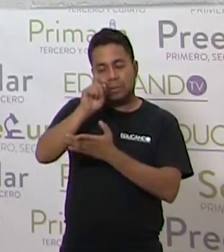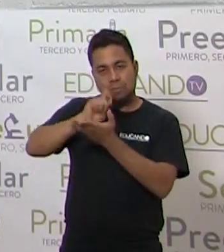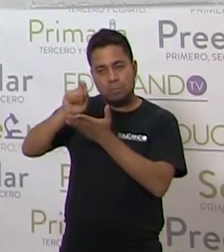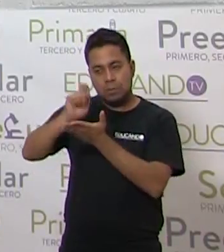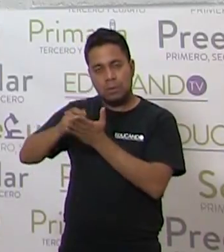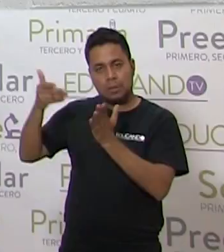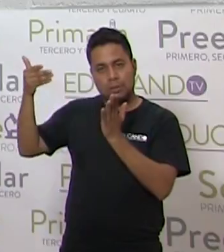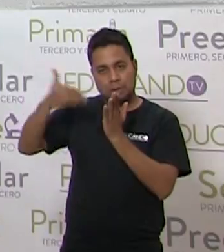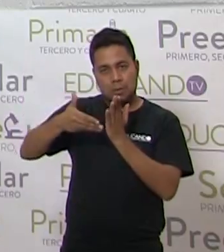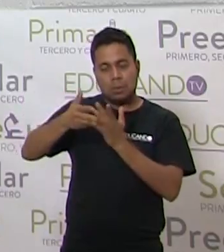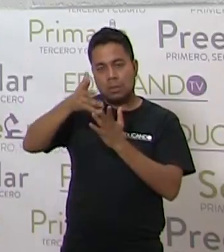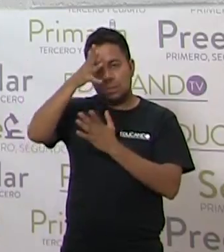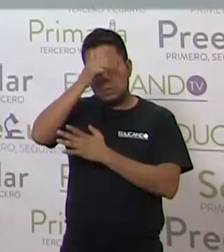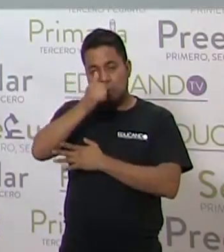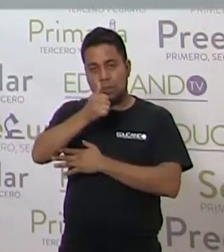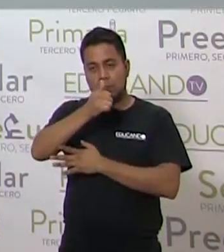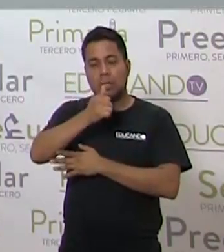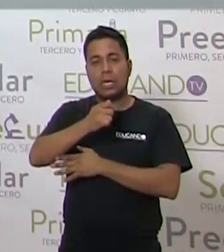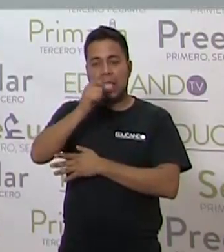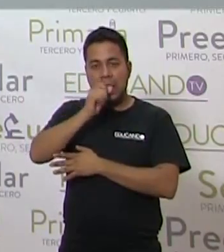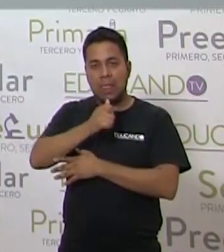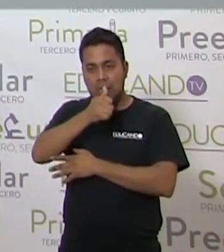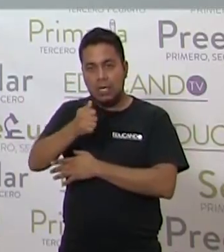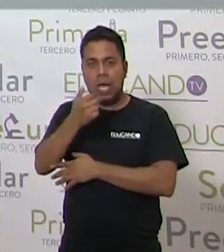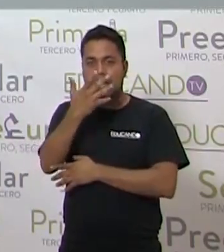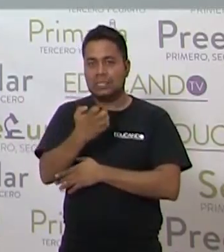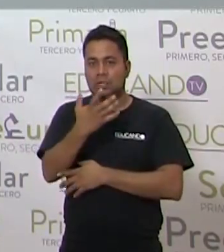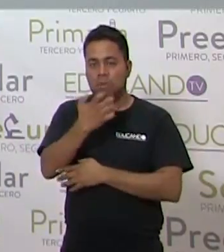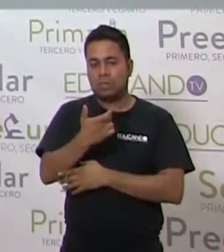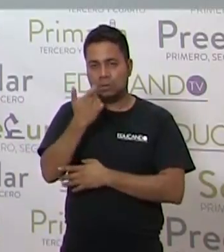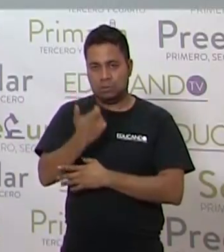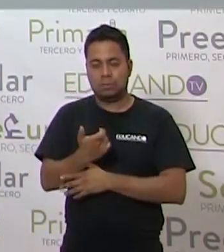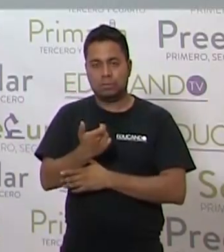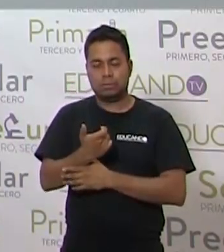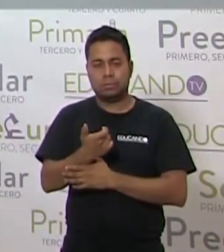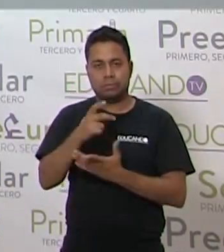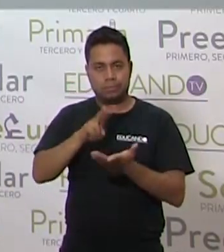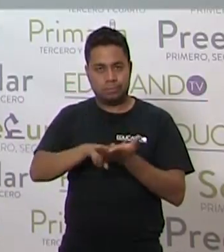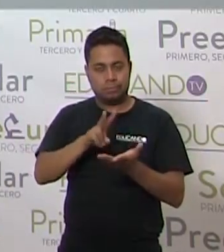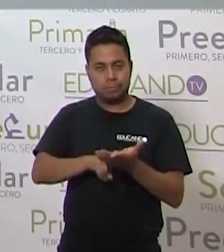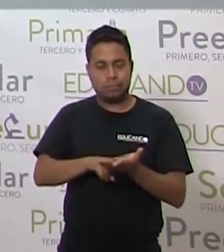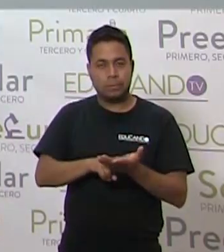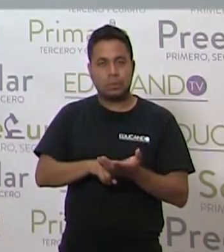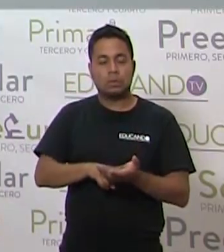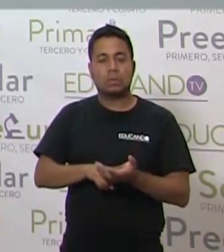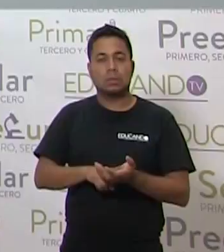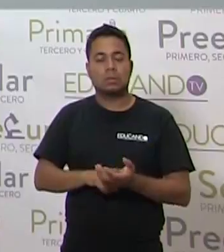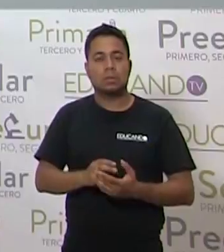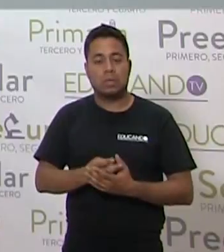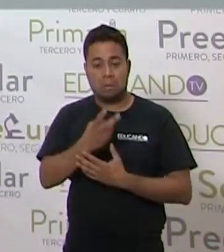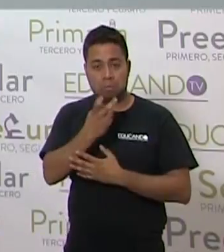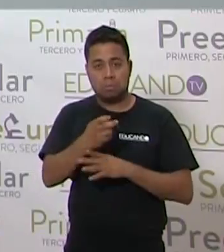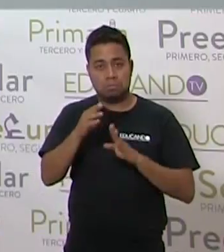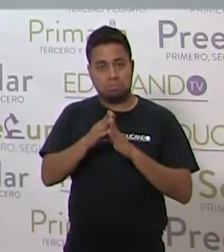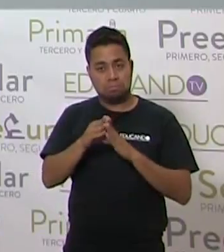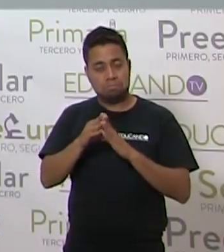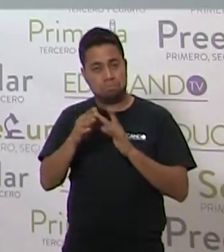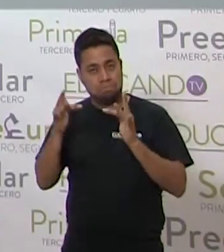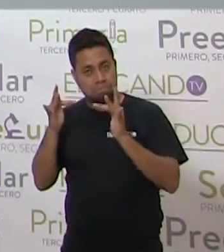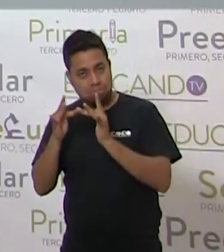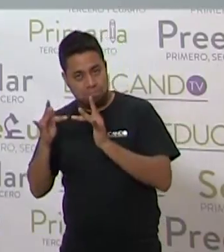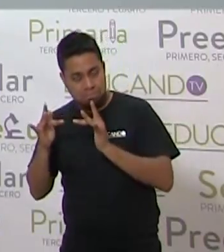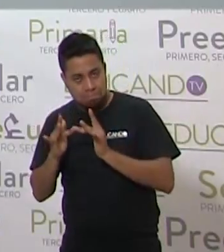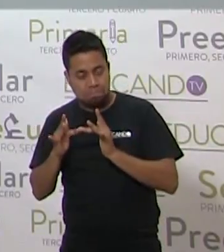acá recuerda que cada paleta cuesta 5 pes por lo tanto eh la relación que del